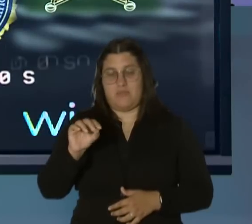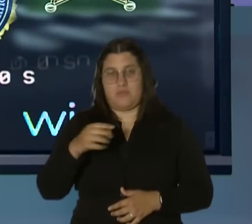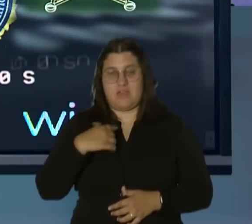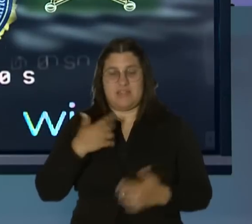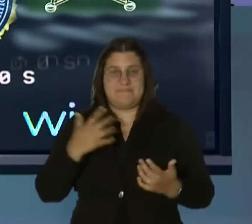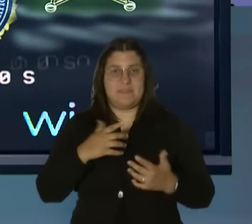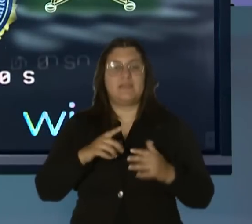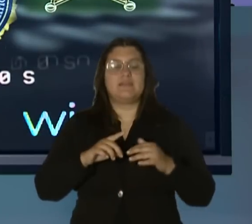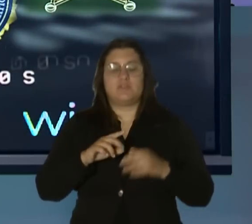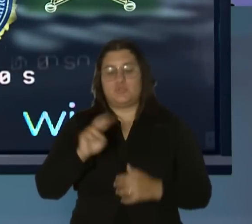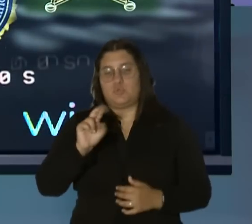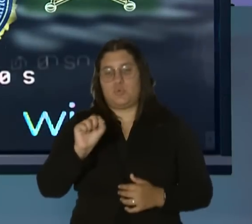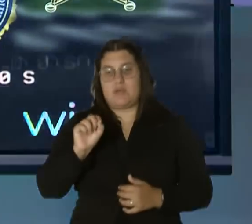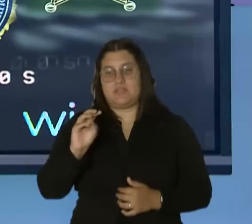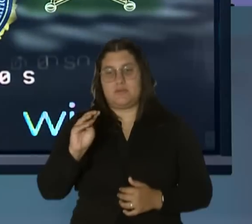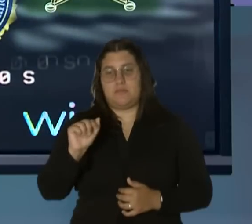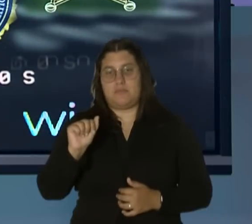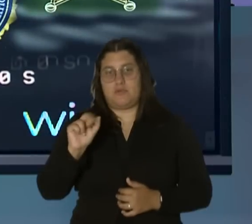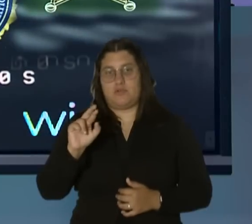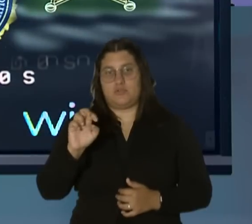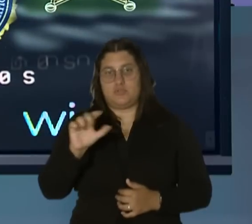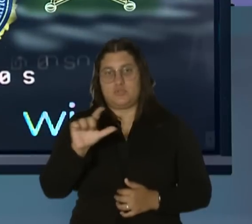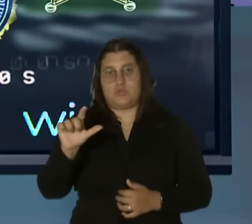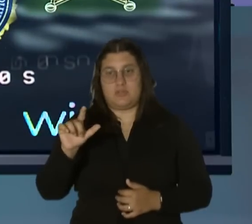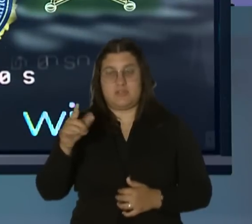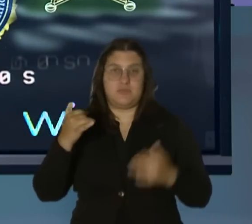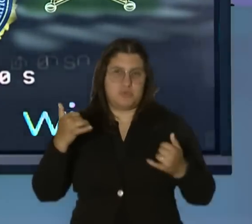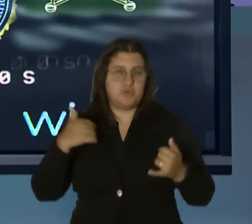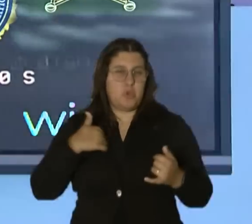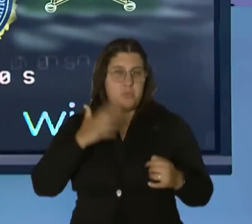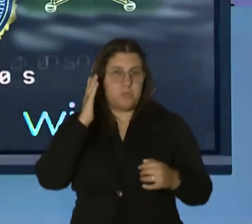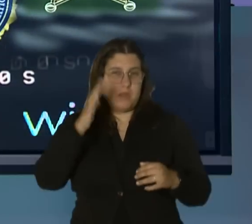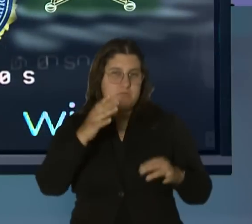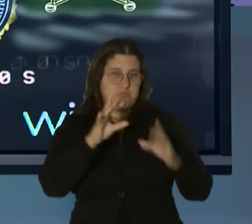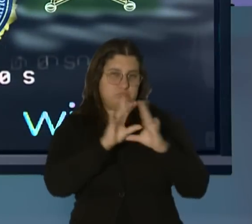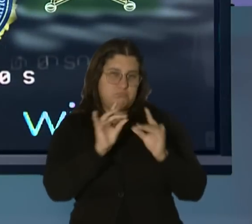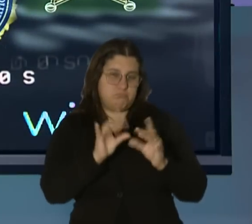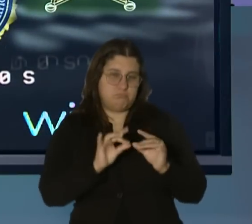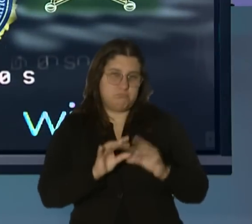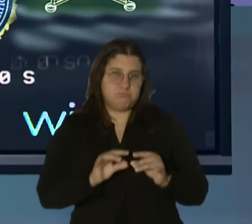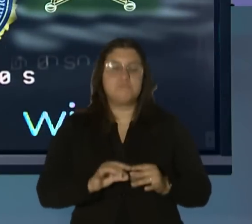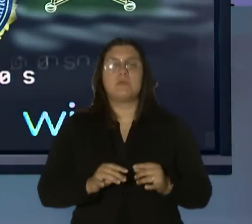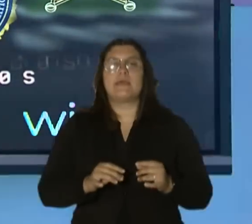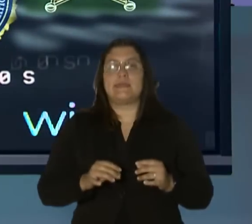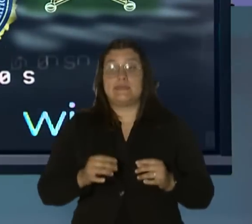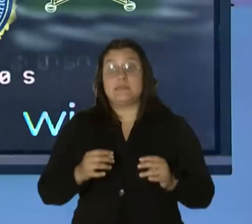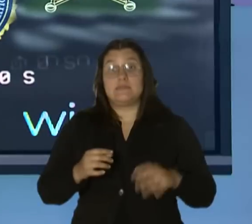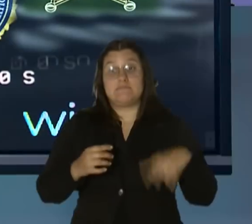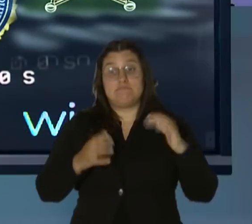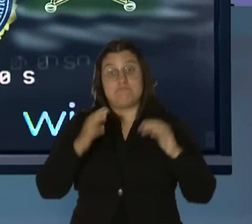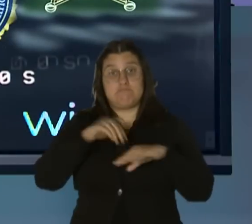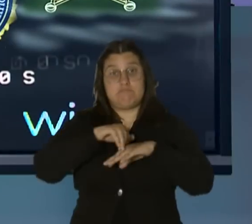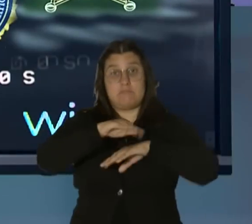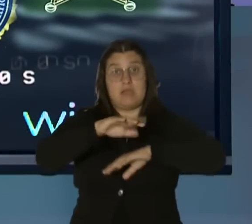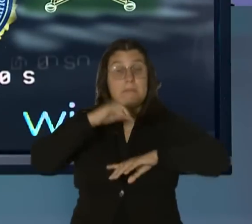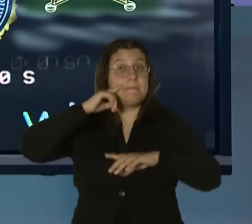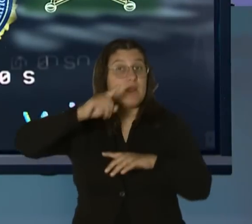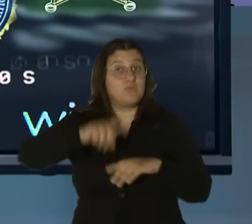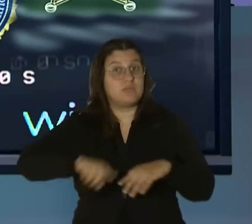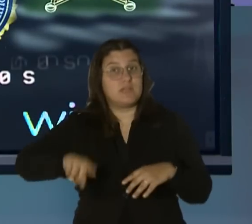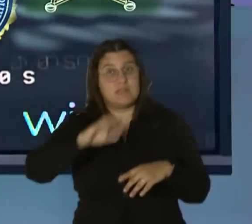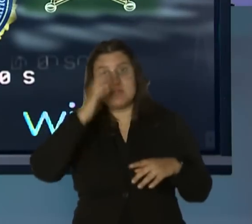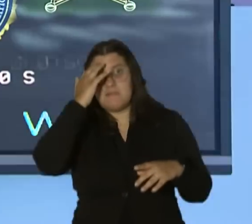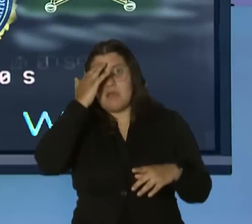Fugitivos del U.S. Marshall, quien está en una misión especial. Este servidor estará entonces brindando información que este envió para que ustedes se enteren y